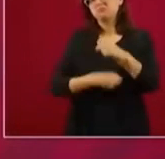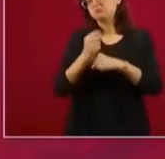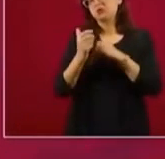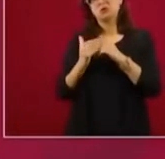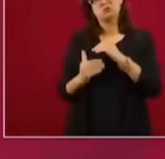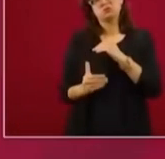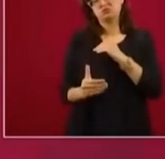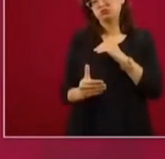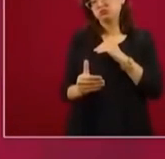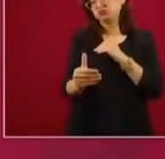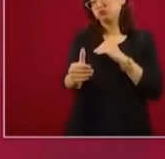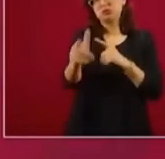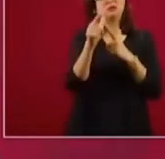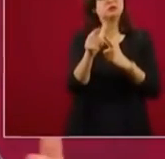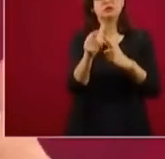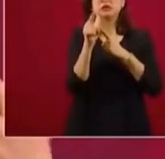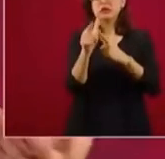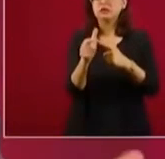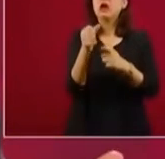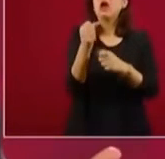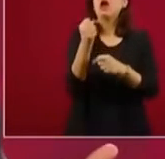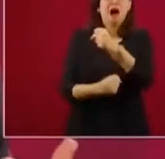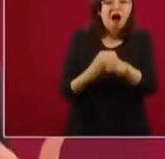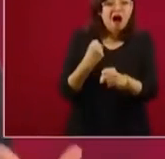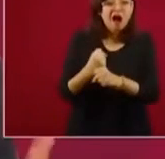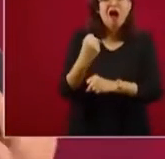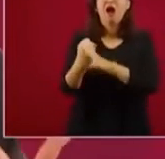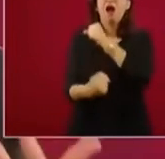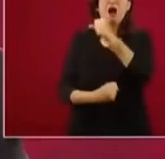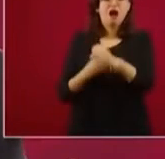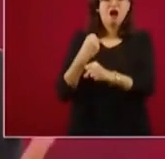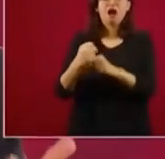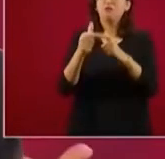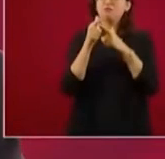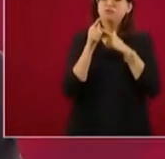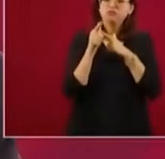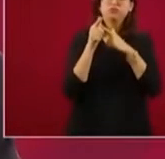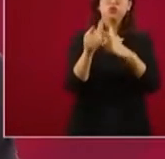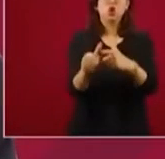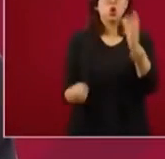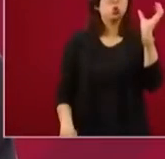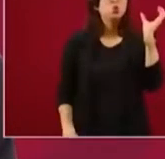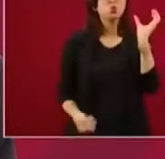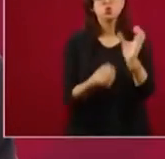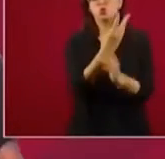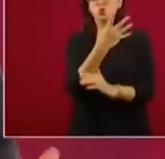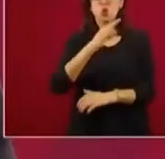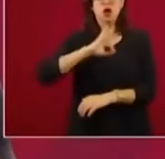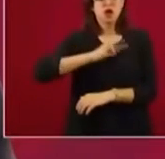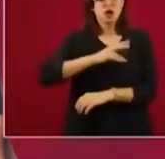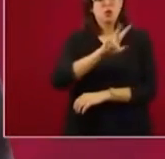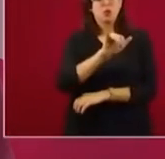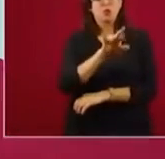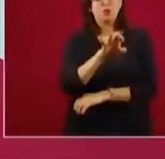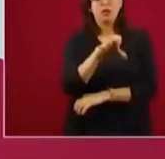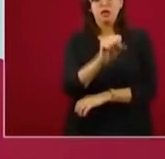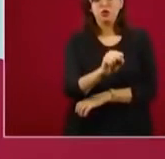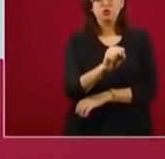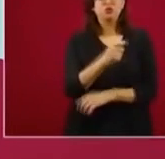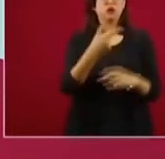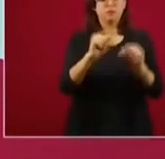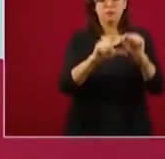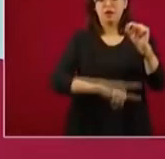seguimos incrementando el problema de salud. Si los estudios independientes se confirman, entonces estaríamos casi rebasando